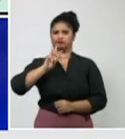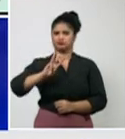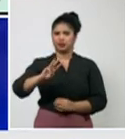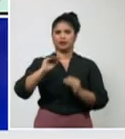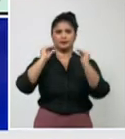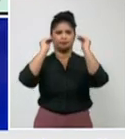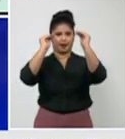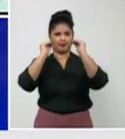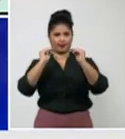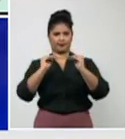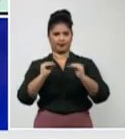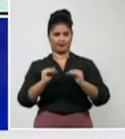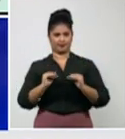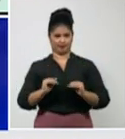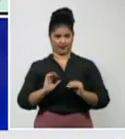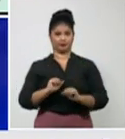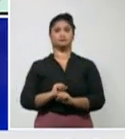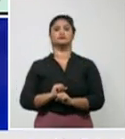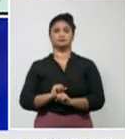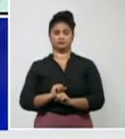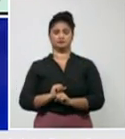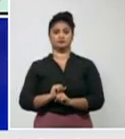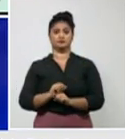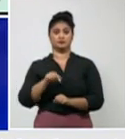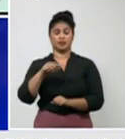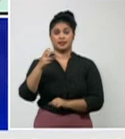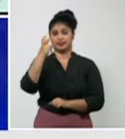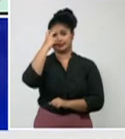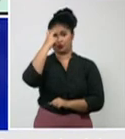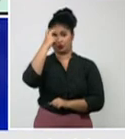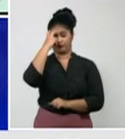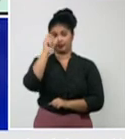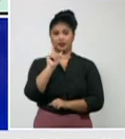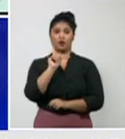2, Guamá 2, Segundo Frente 1.